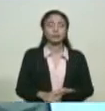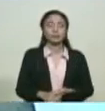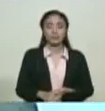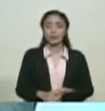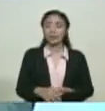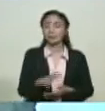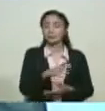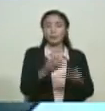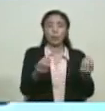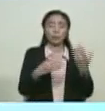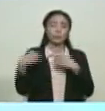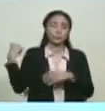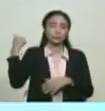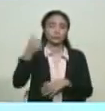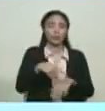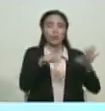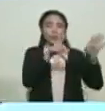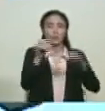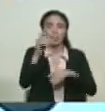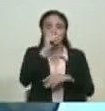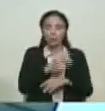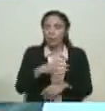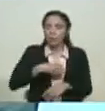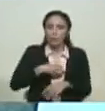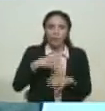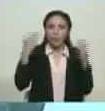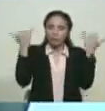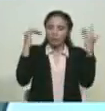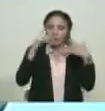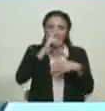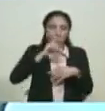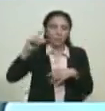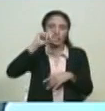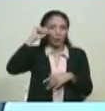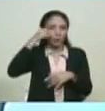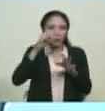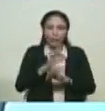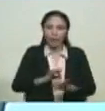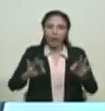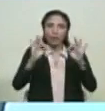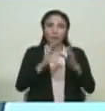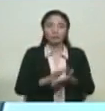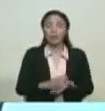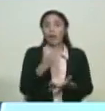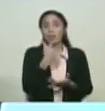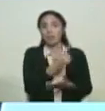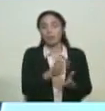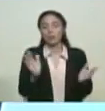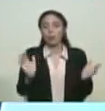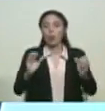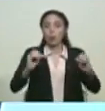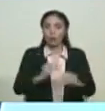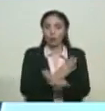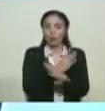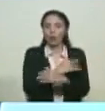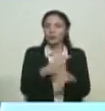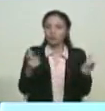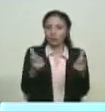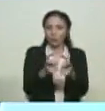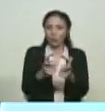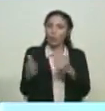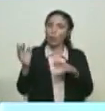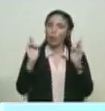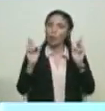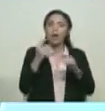60 años. No se podía celebrar nada. Y allí dijimos, ojalá venga un